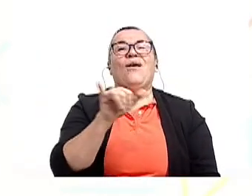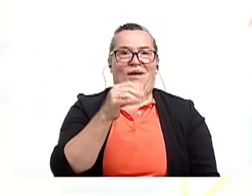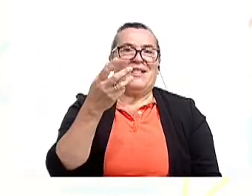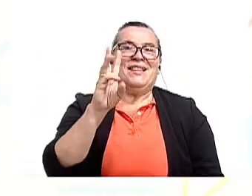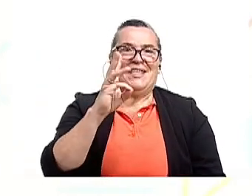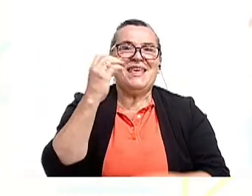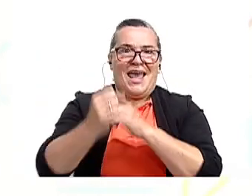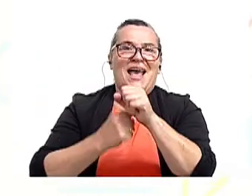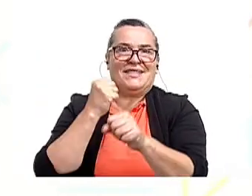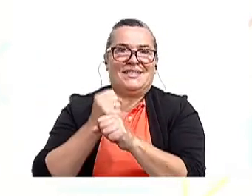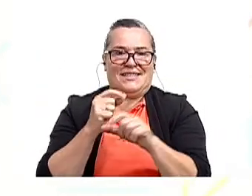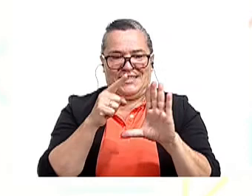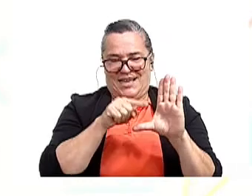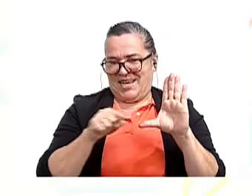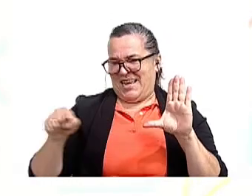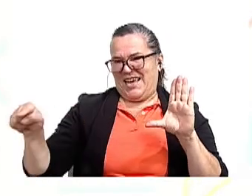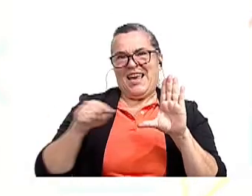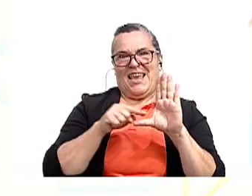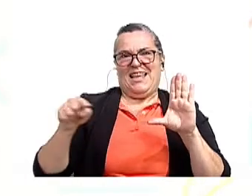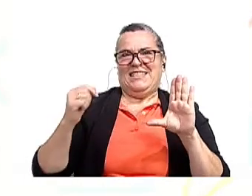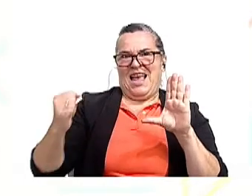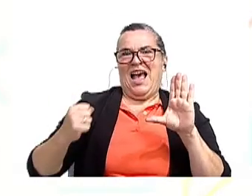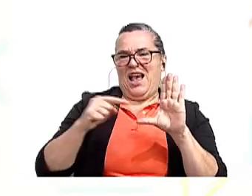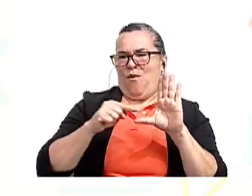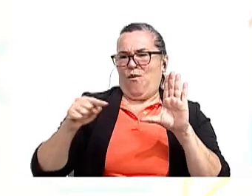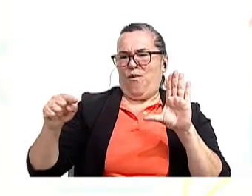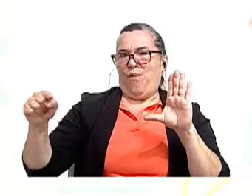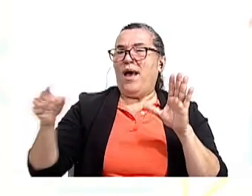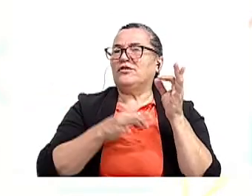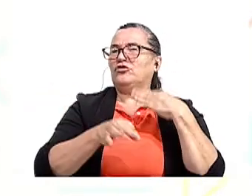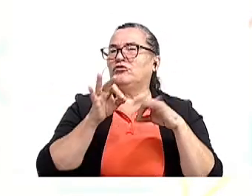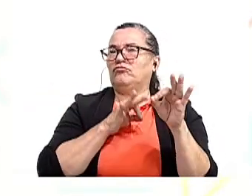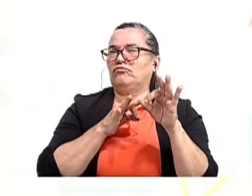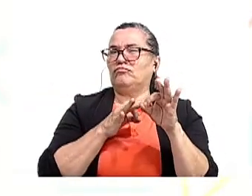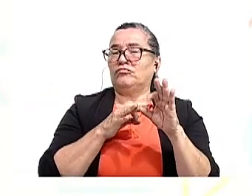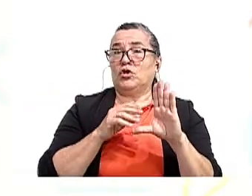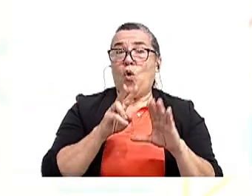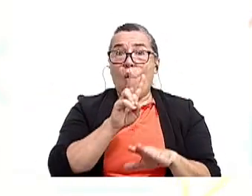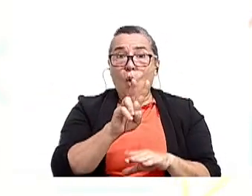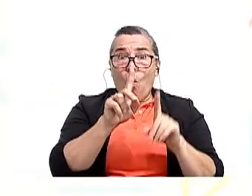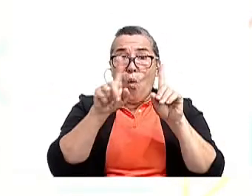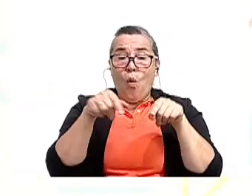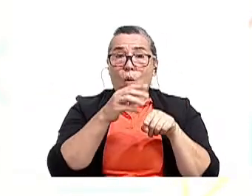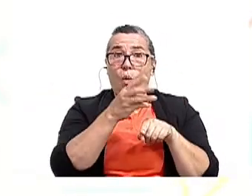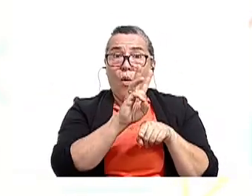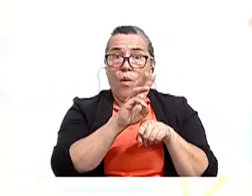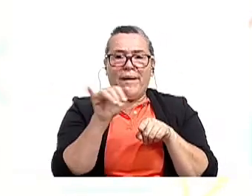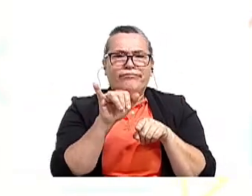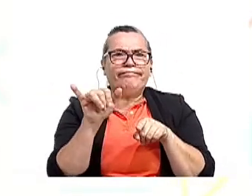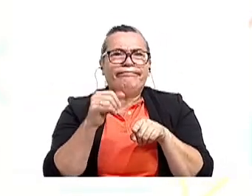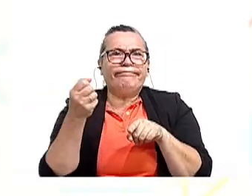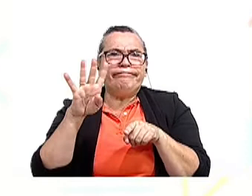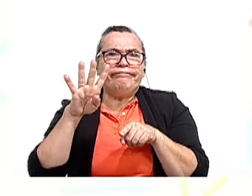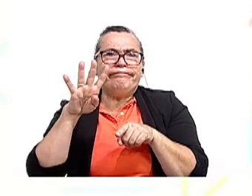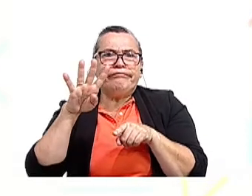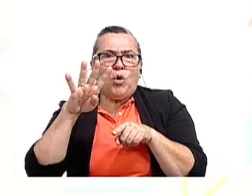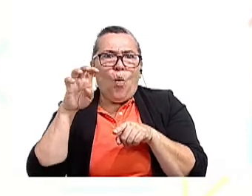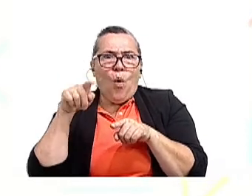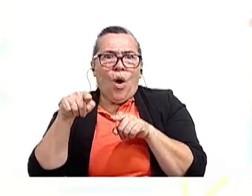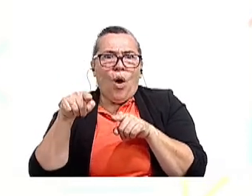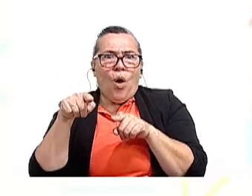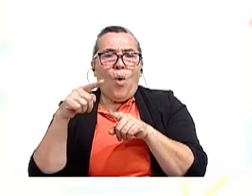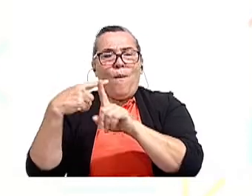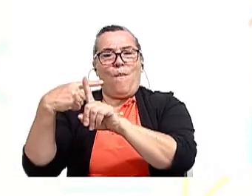Ahora bien, hagamos la sustitución y obtenemos que V de 16 es igual a 14,400